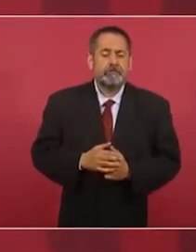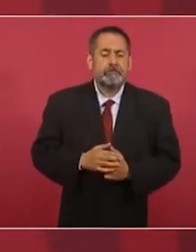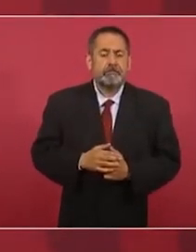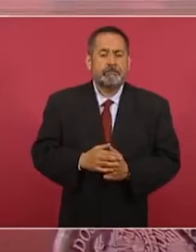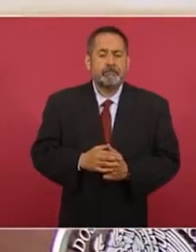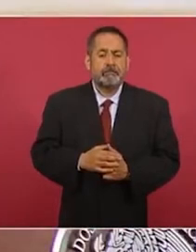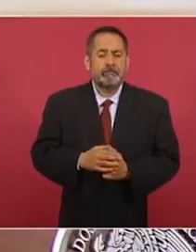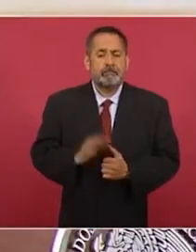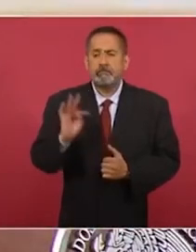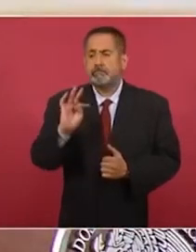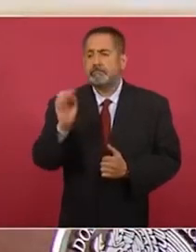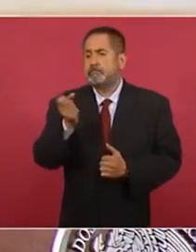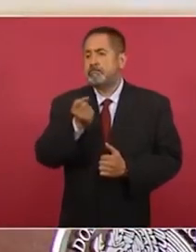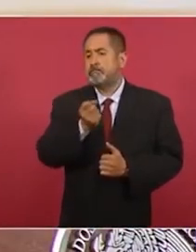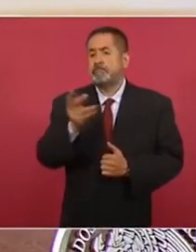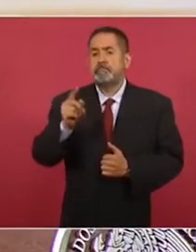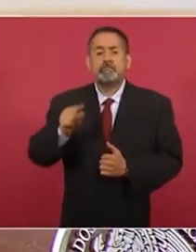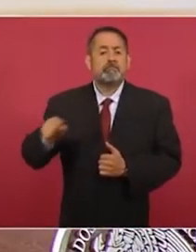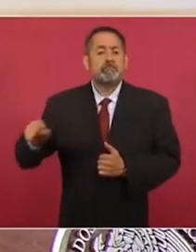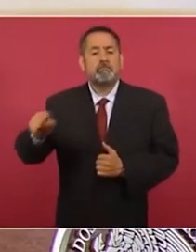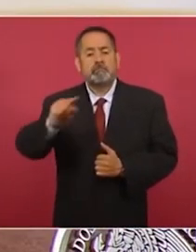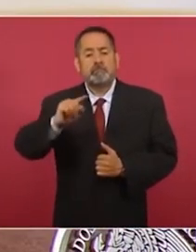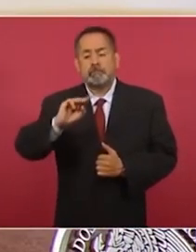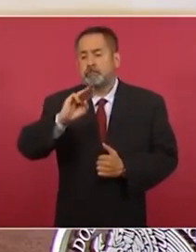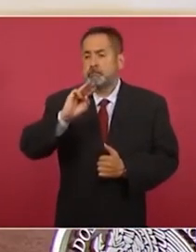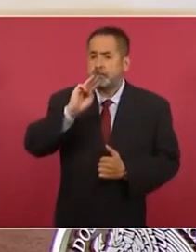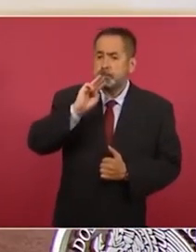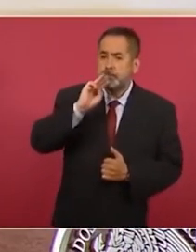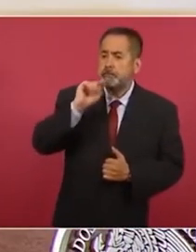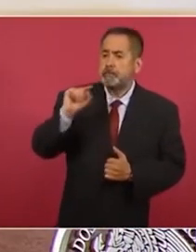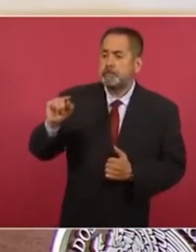que están enfermas o están